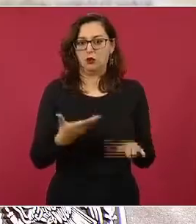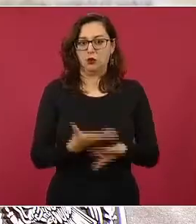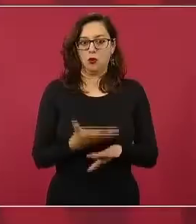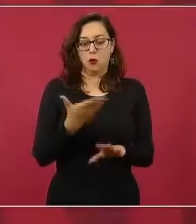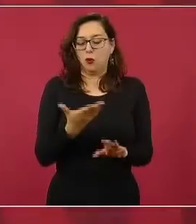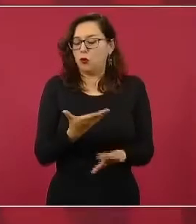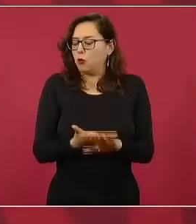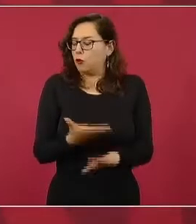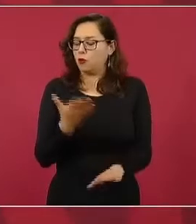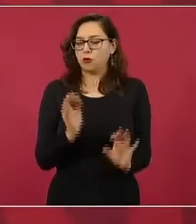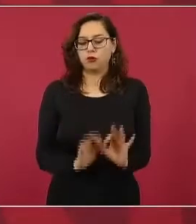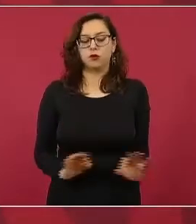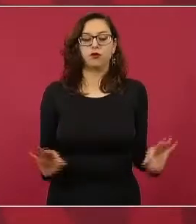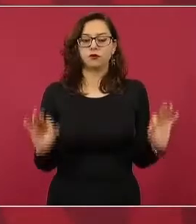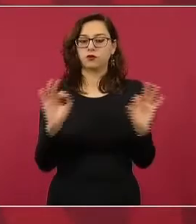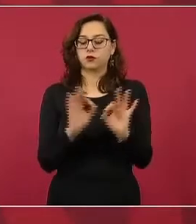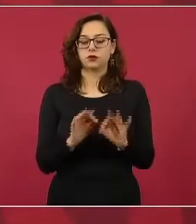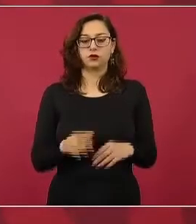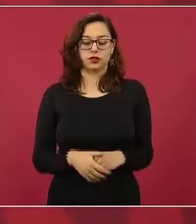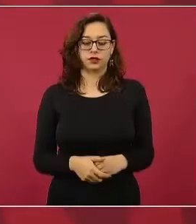Entonces, todo esto,